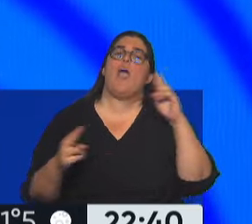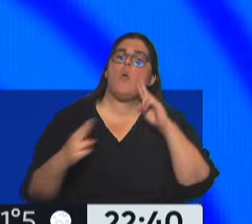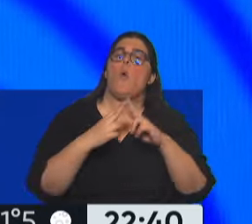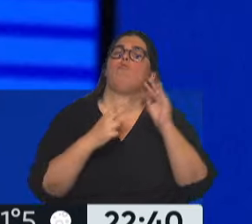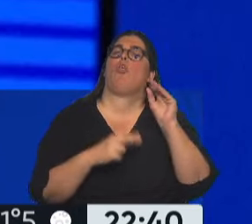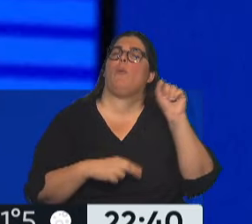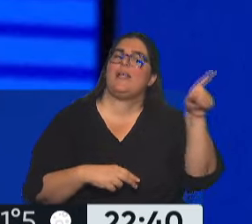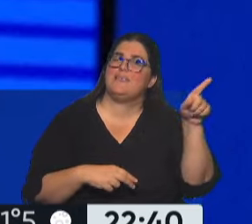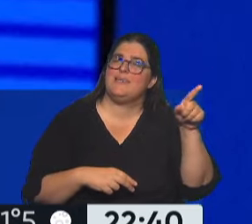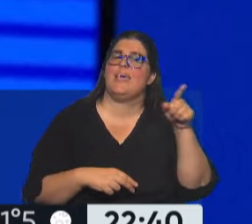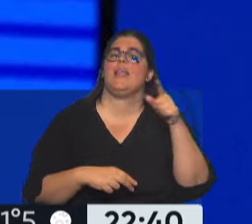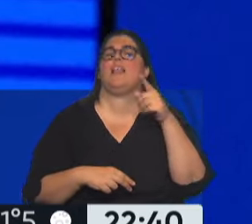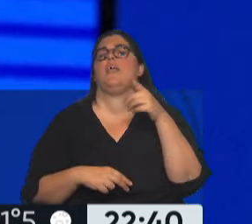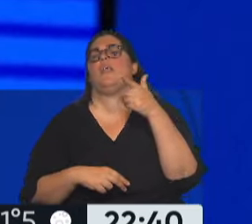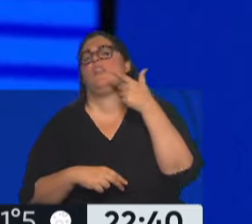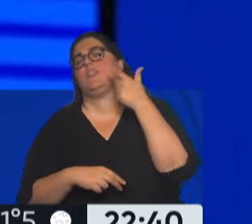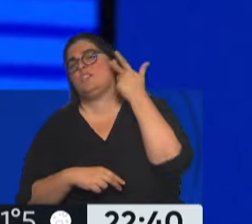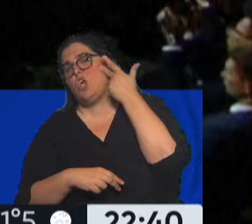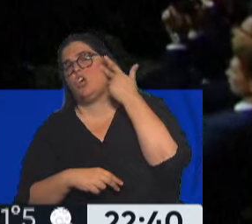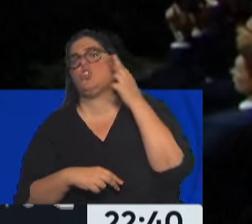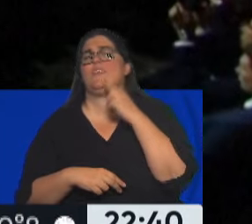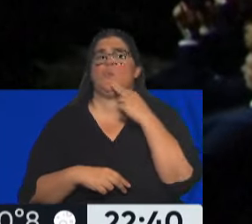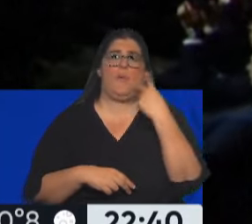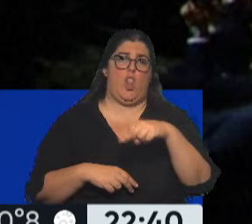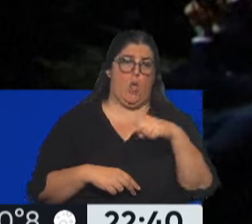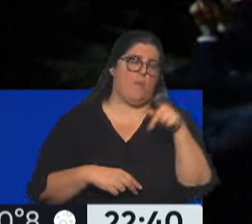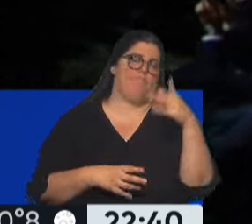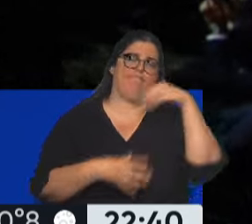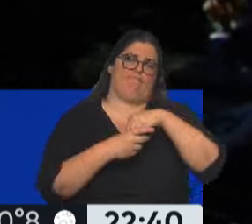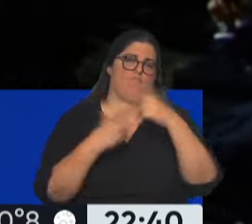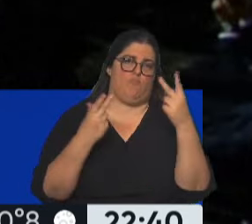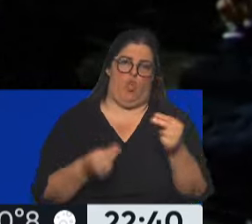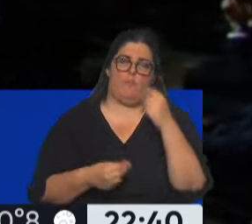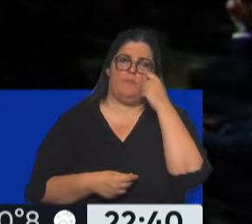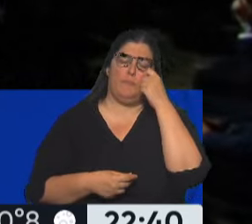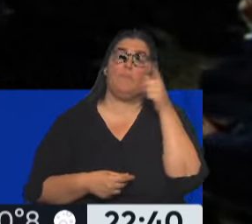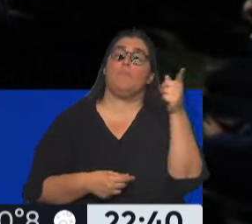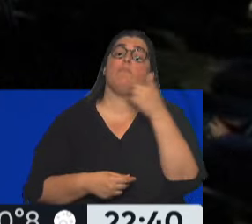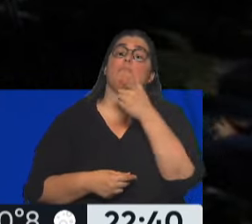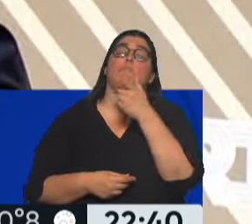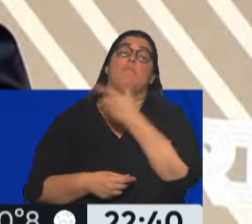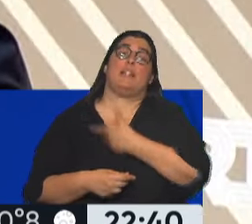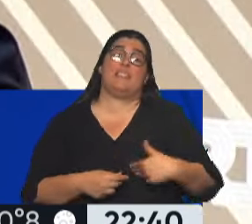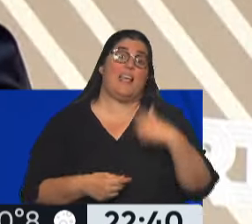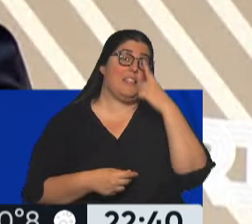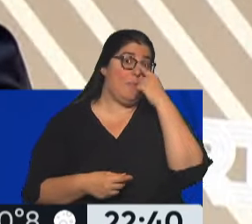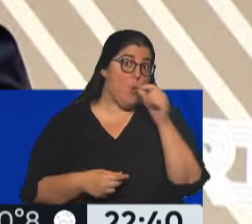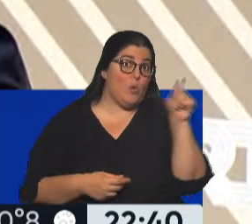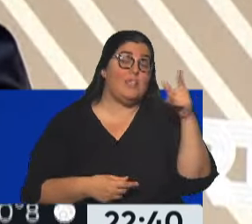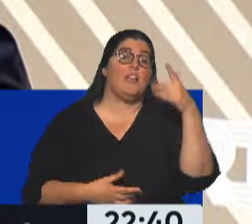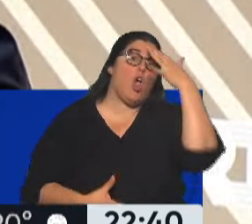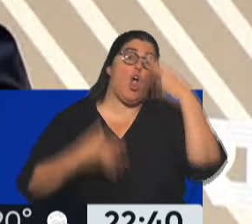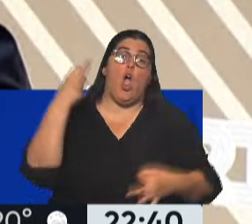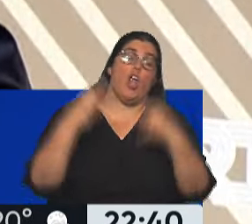Brasil los días 18 y 19 de noviembre. El mandatario tiene una orden de arresto de la Corte Penal